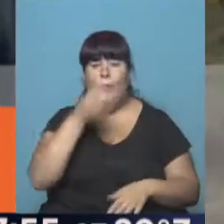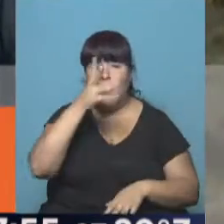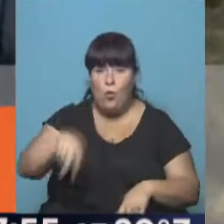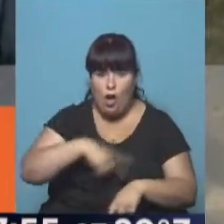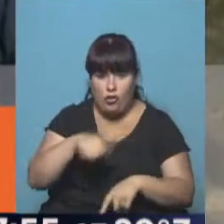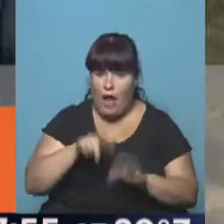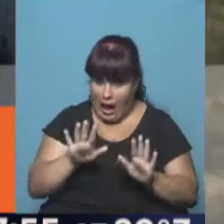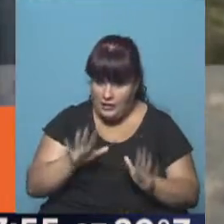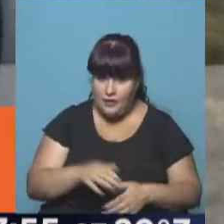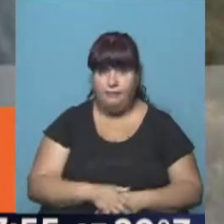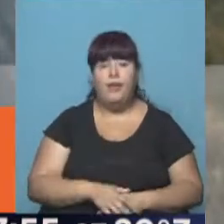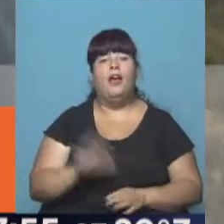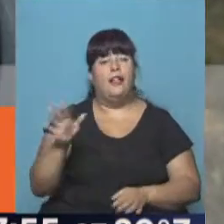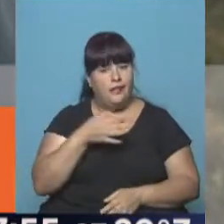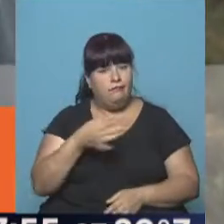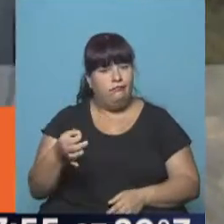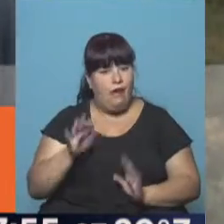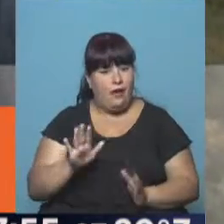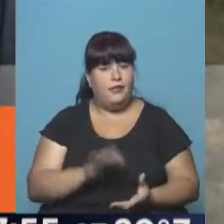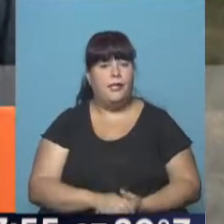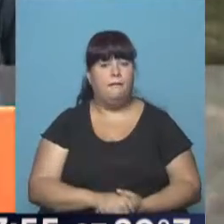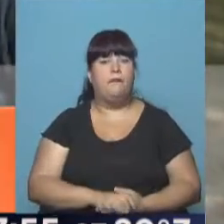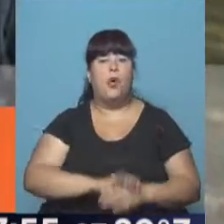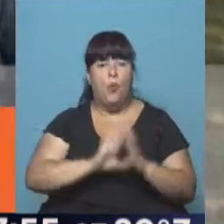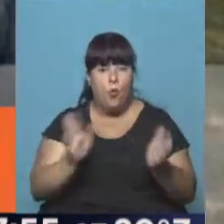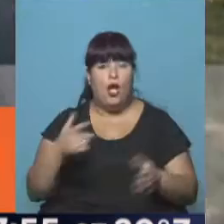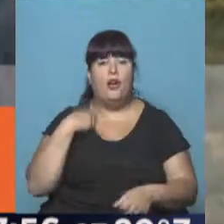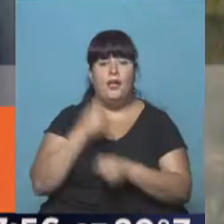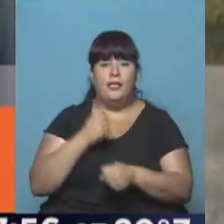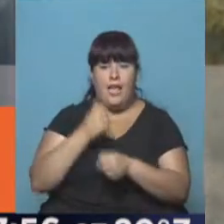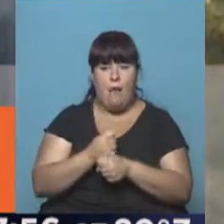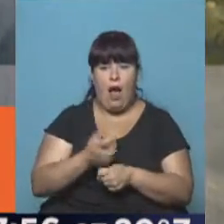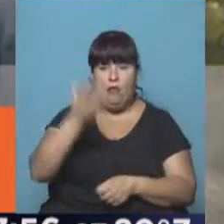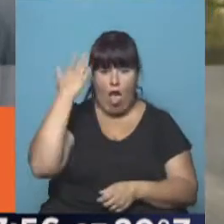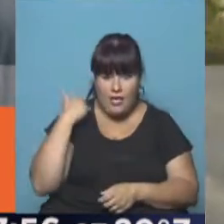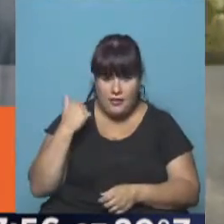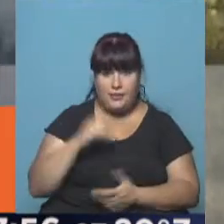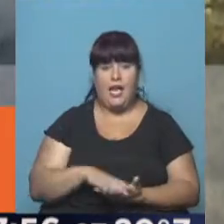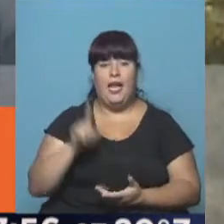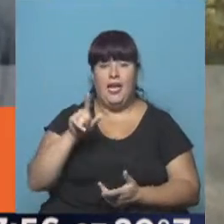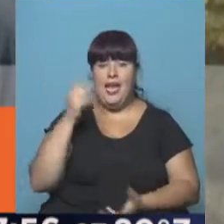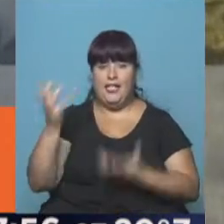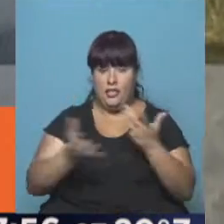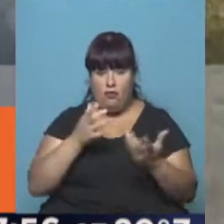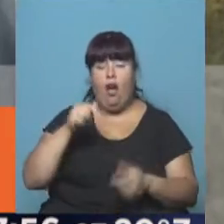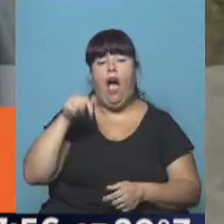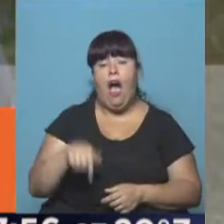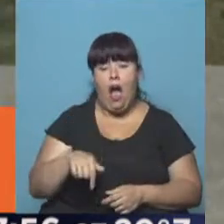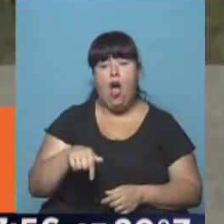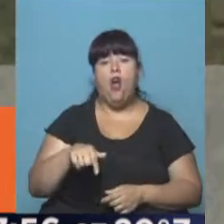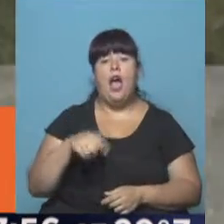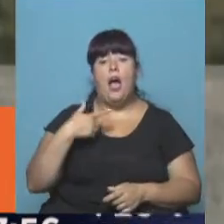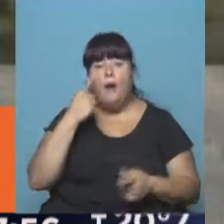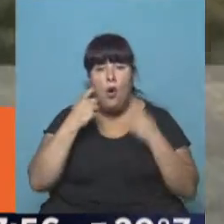24 horas. Esto es así. Es así. Bueno, hemos estado trabajando desde el día de ayer en este incendio. Ahora estamos